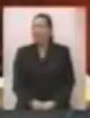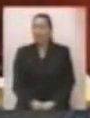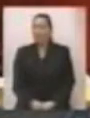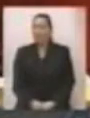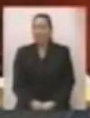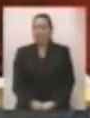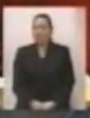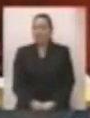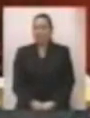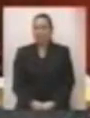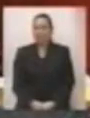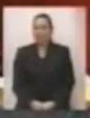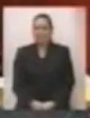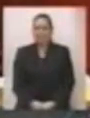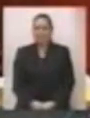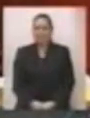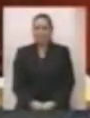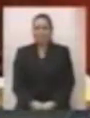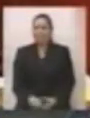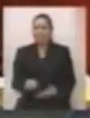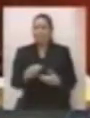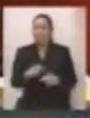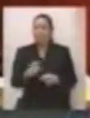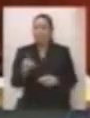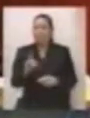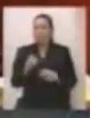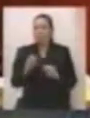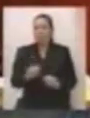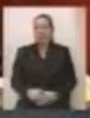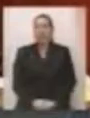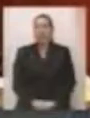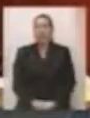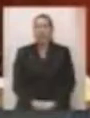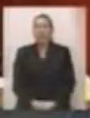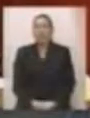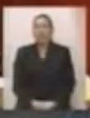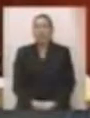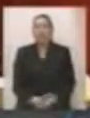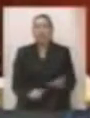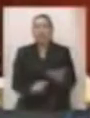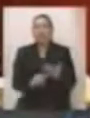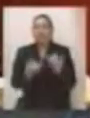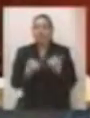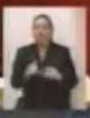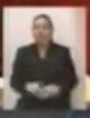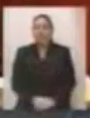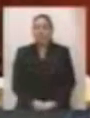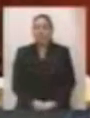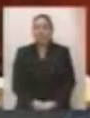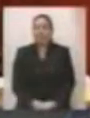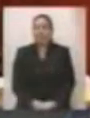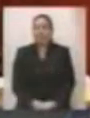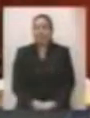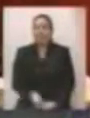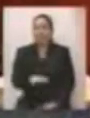proyecto de ley 2511, por el que se propone promover el uso seguro y responsable de las tecnologías de información y